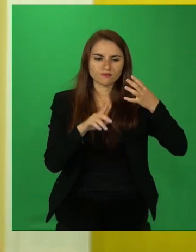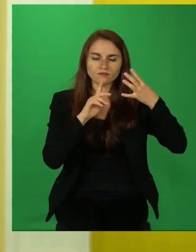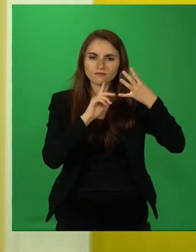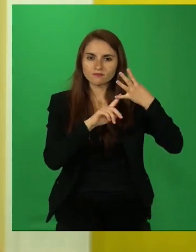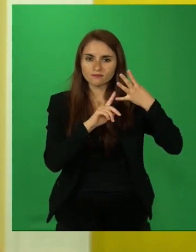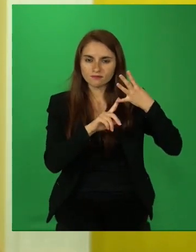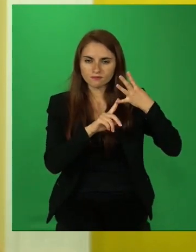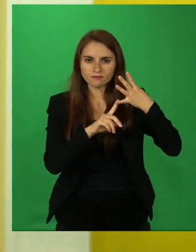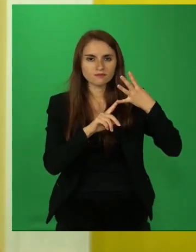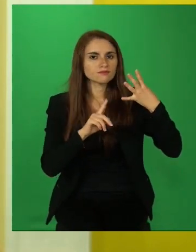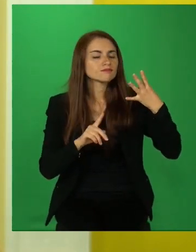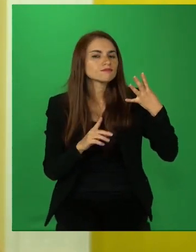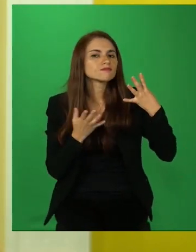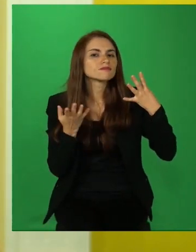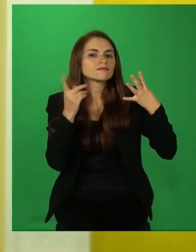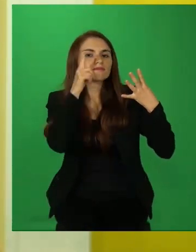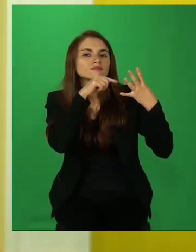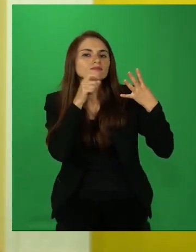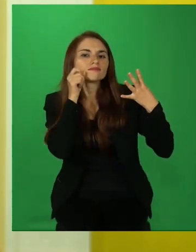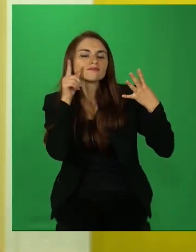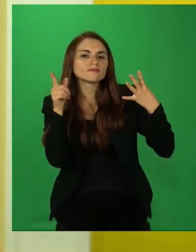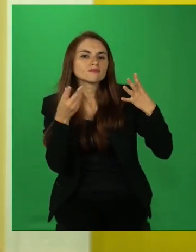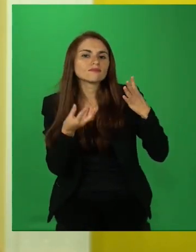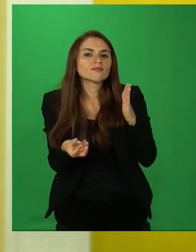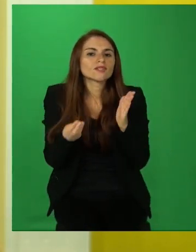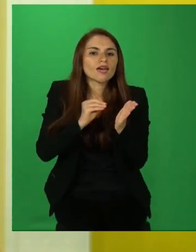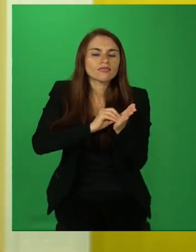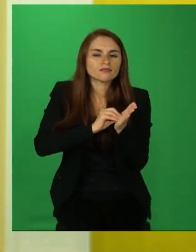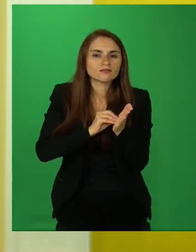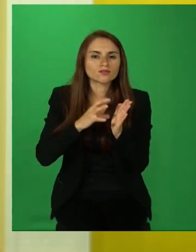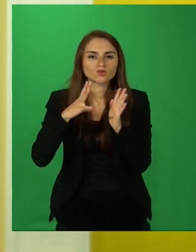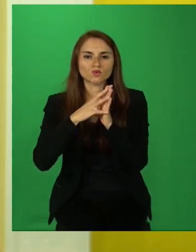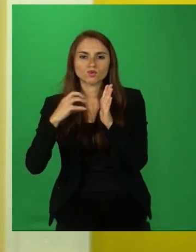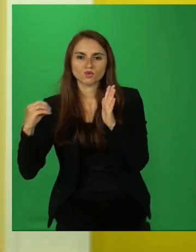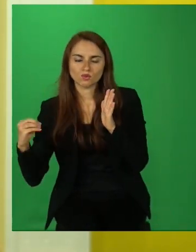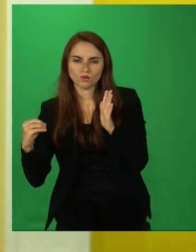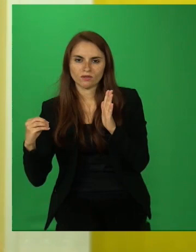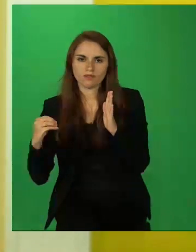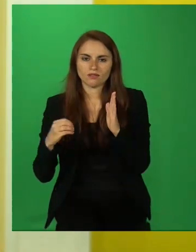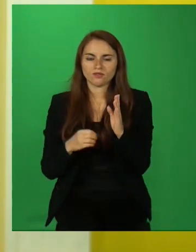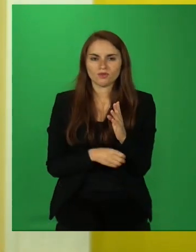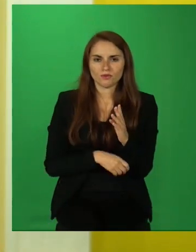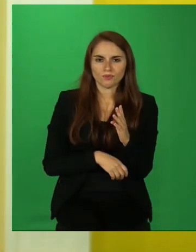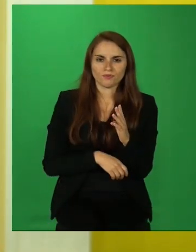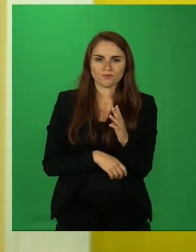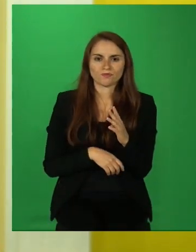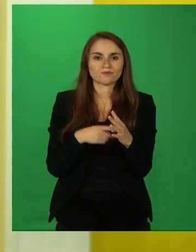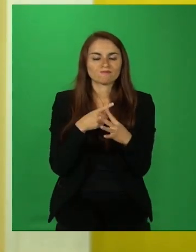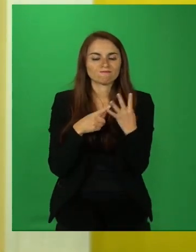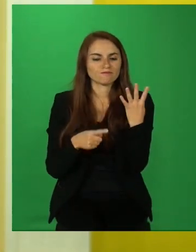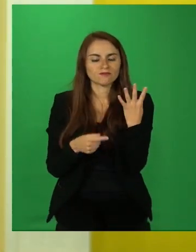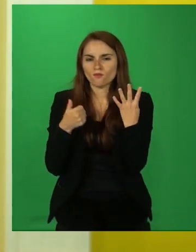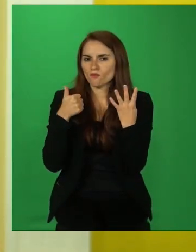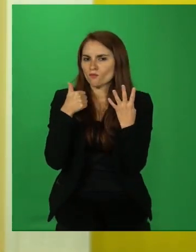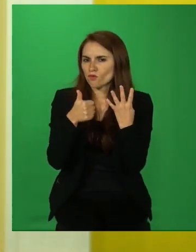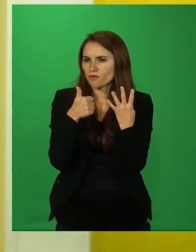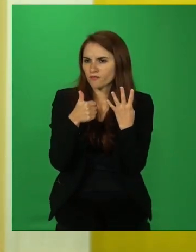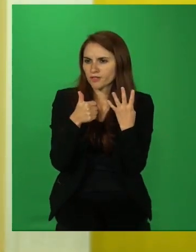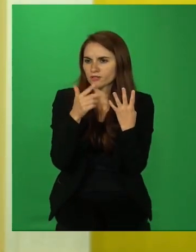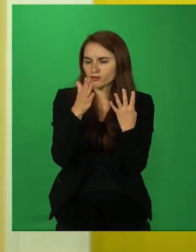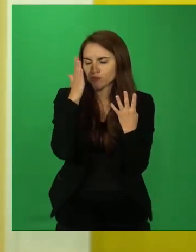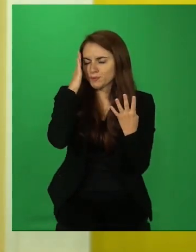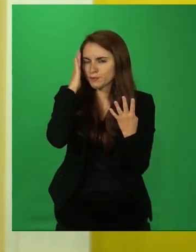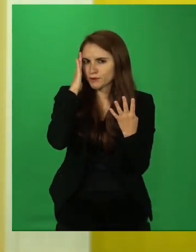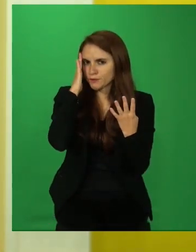y finalmente tenemos las adiciones y las sustracciones muy bien entonces